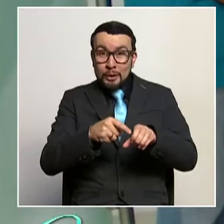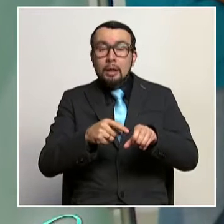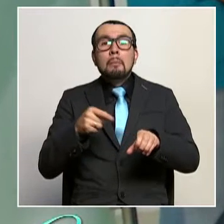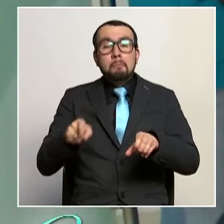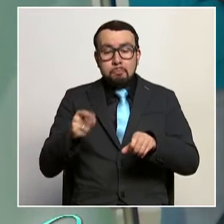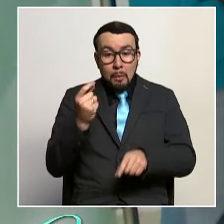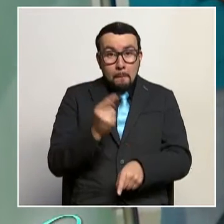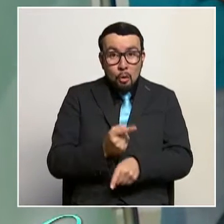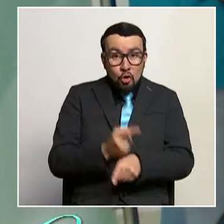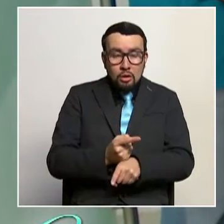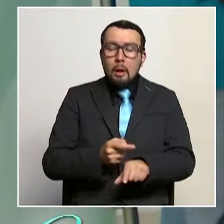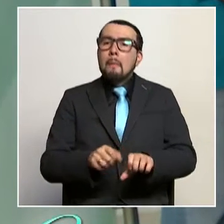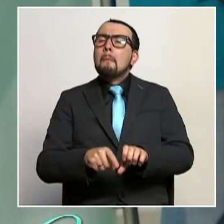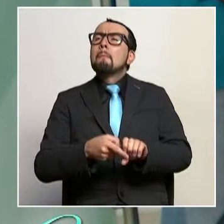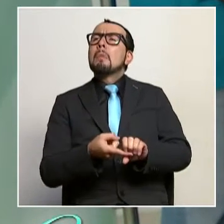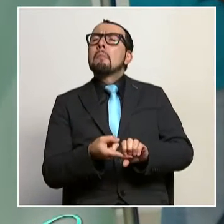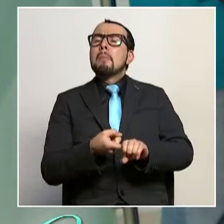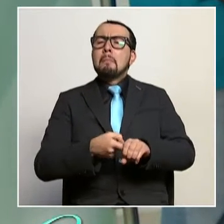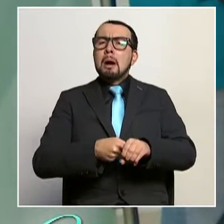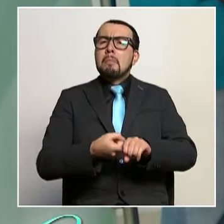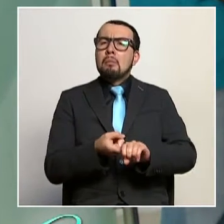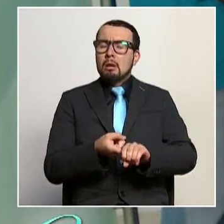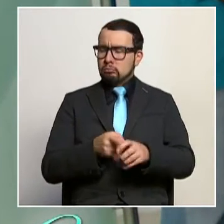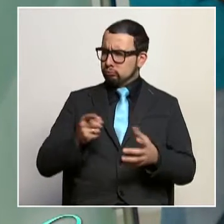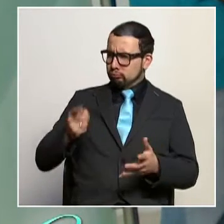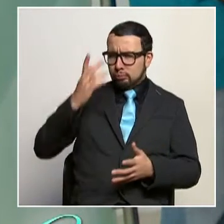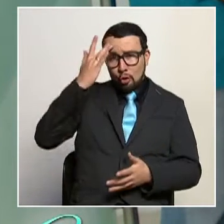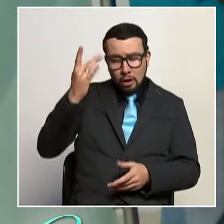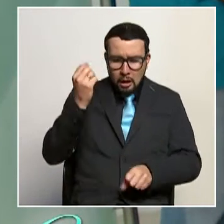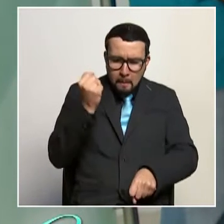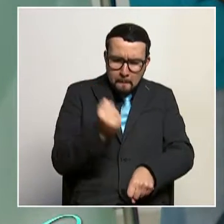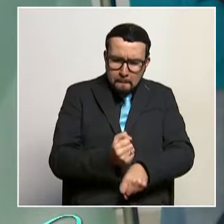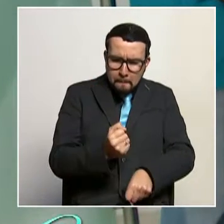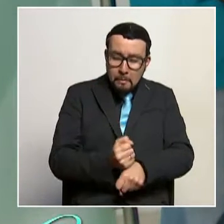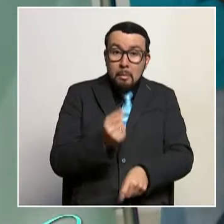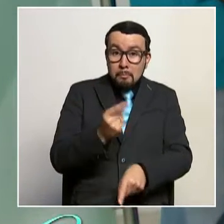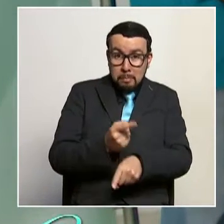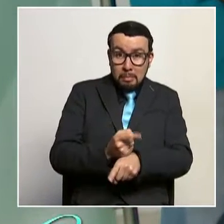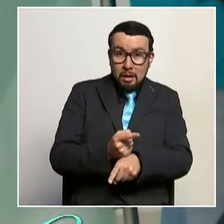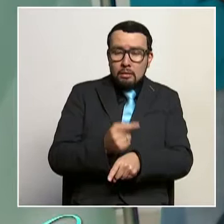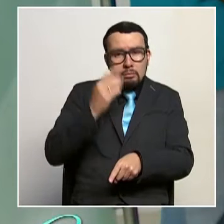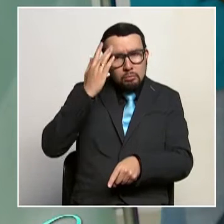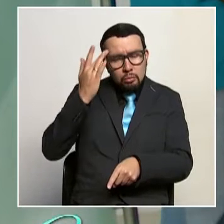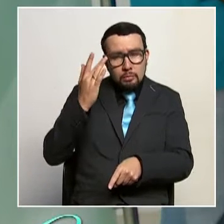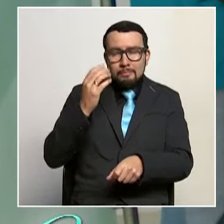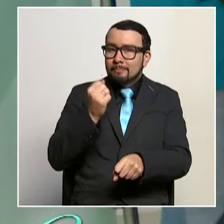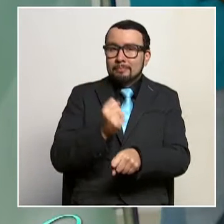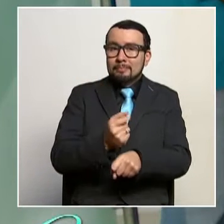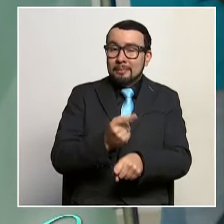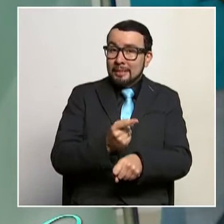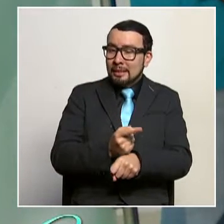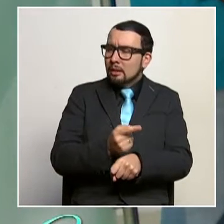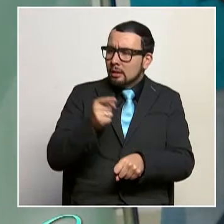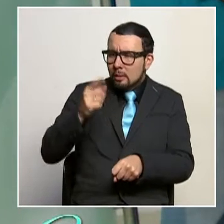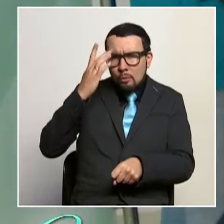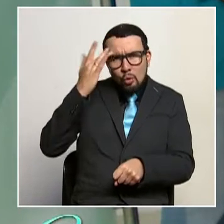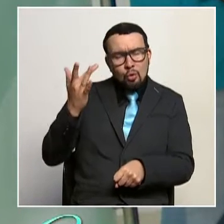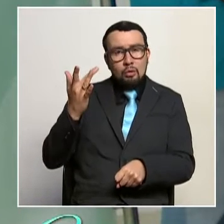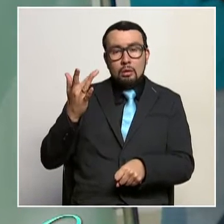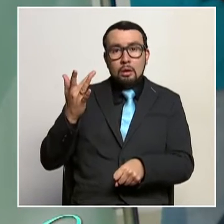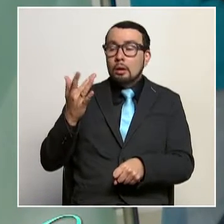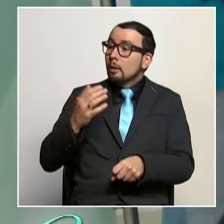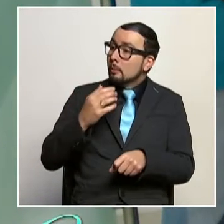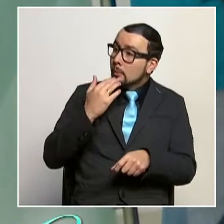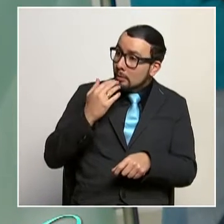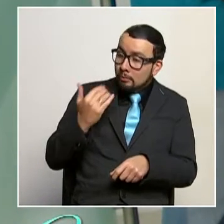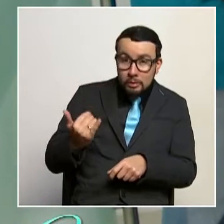la próstata y la gente dice, pero ¿cómo, por qué por el recto me van a evaluar la próstata? ¿Cuál es esa cercanía y por qué sí puede haber una